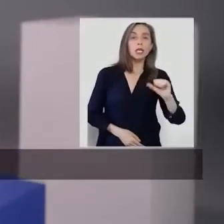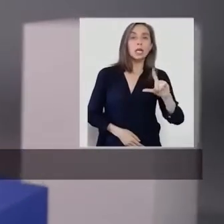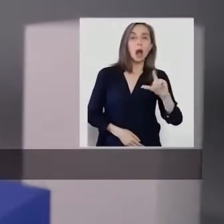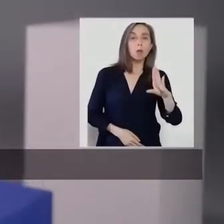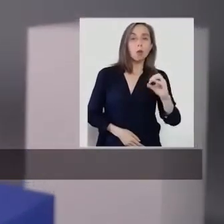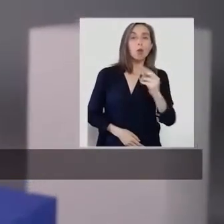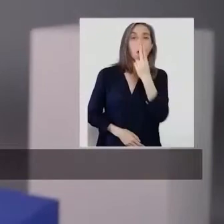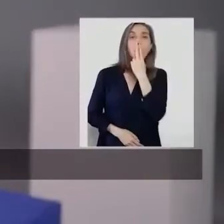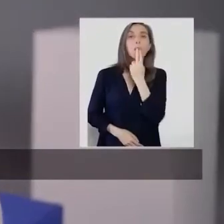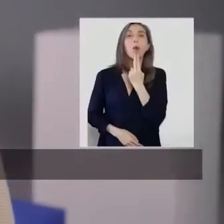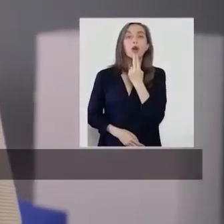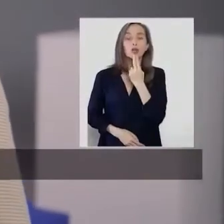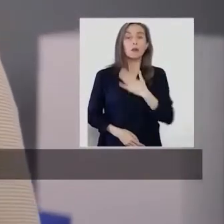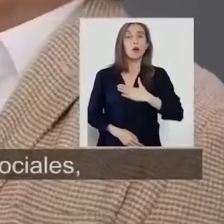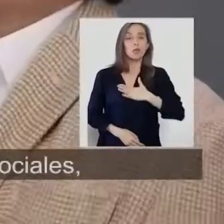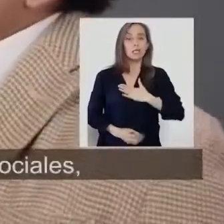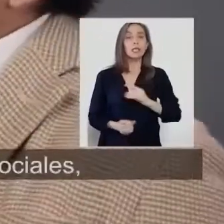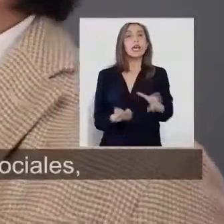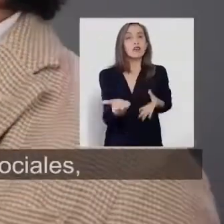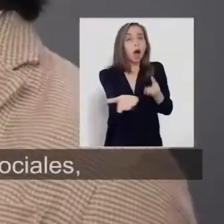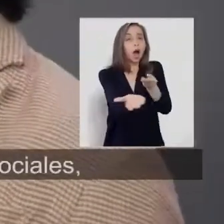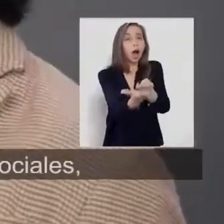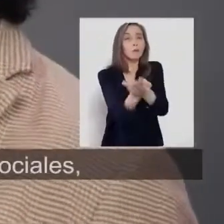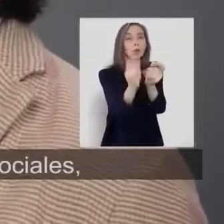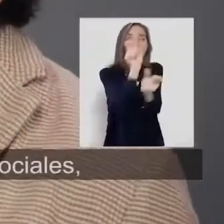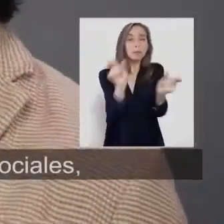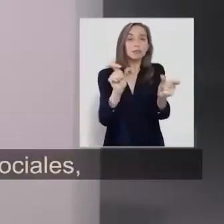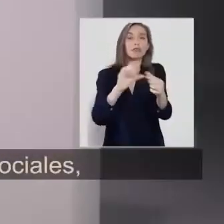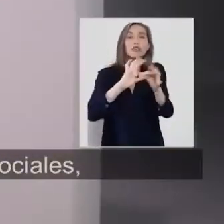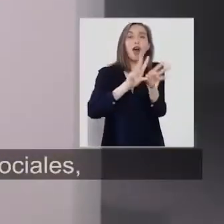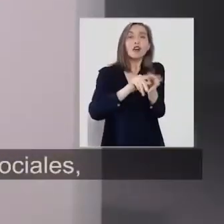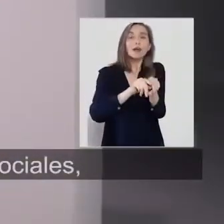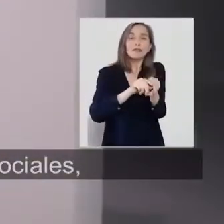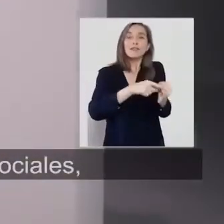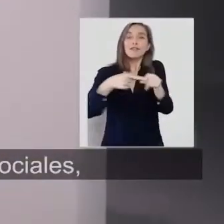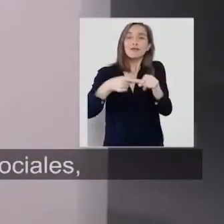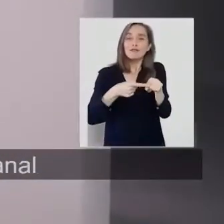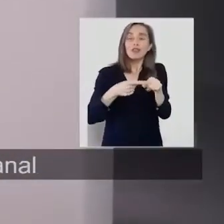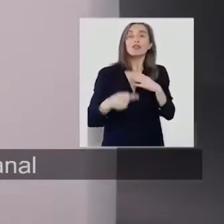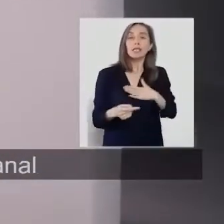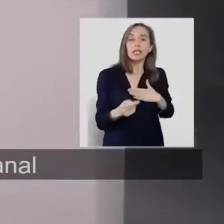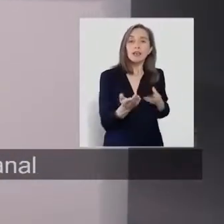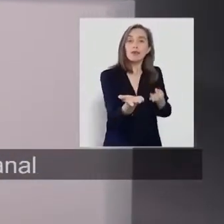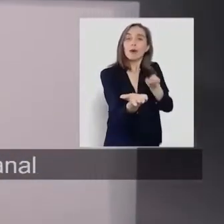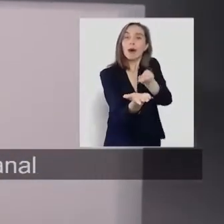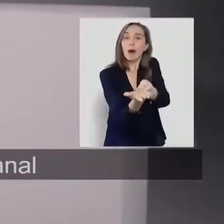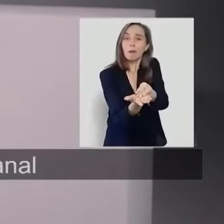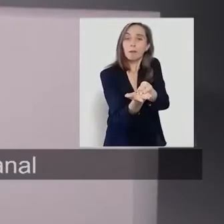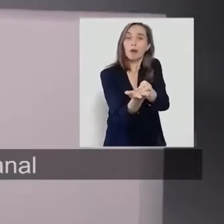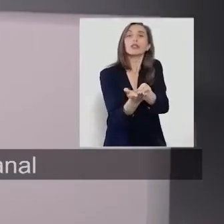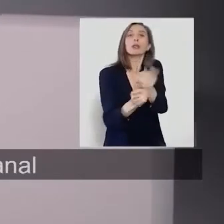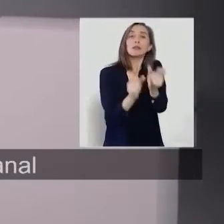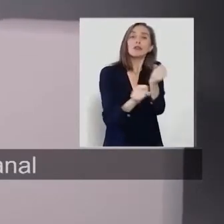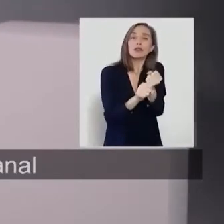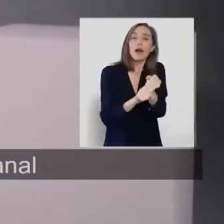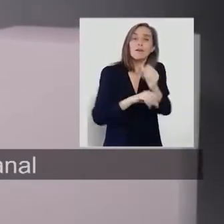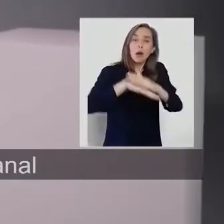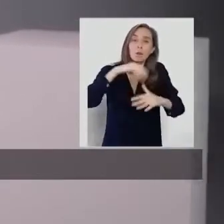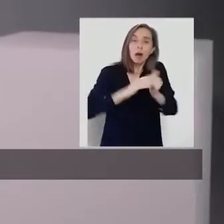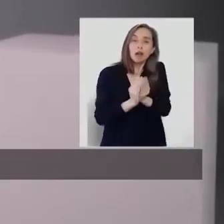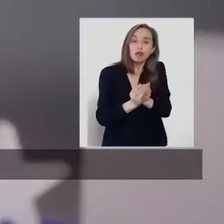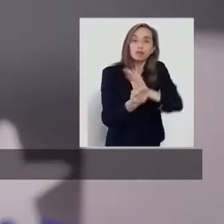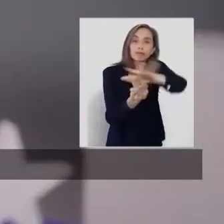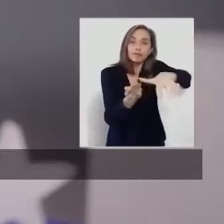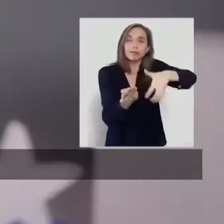Maullín, Calbuco y Puerto Montt. Quiero ser un aporte para los dirigentes sociales. Quiero ser un aporte a la pesca